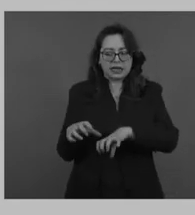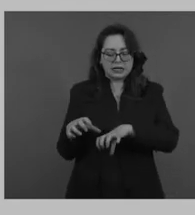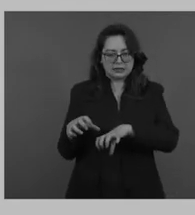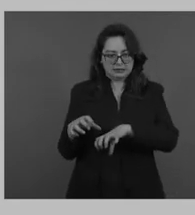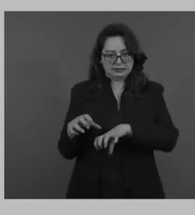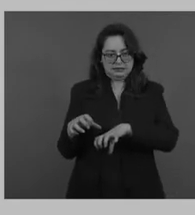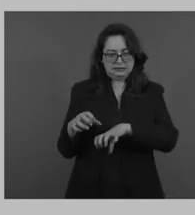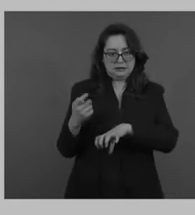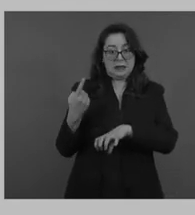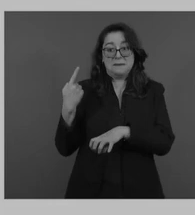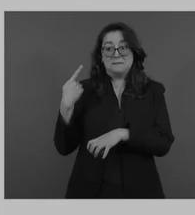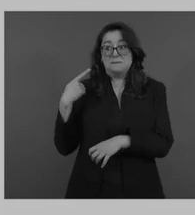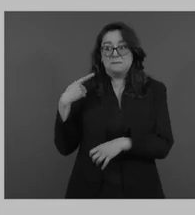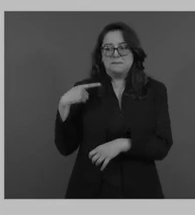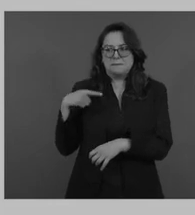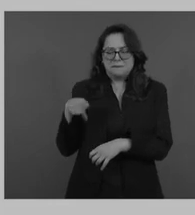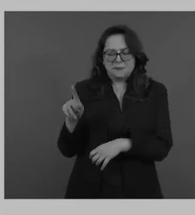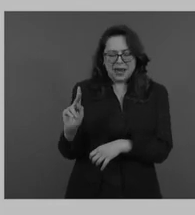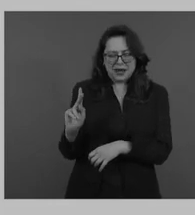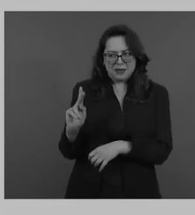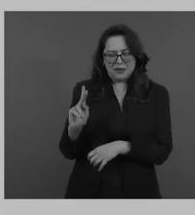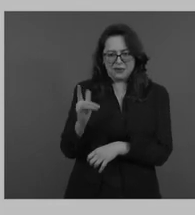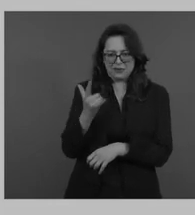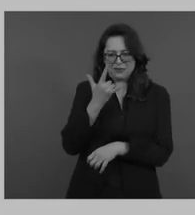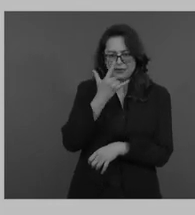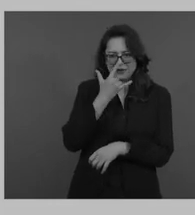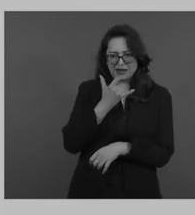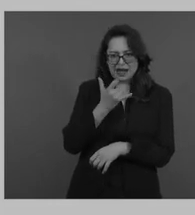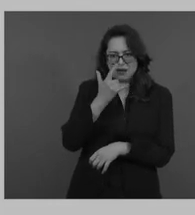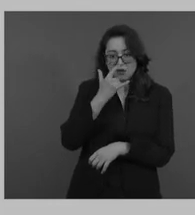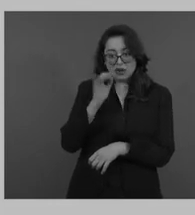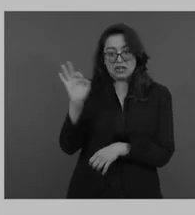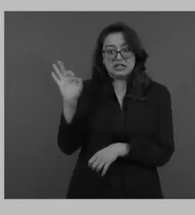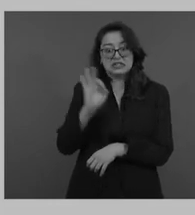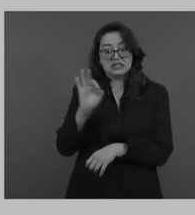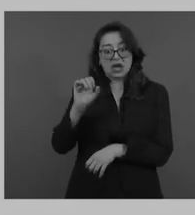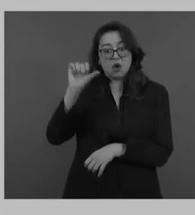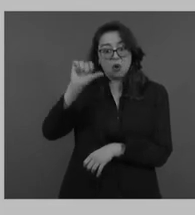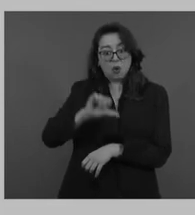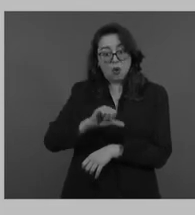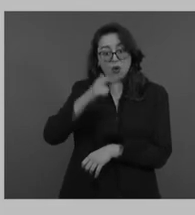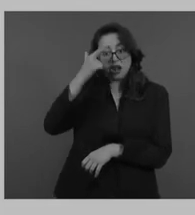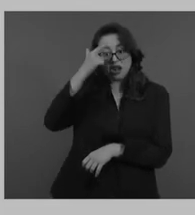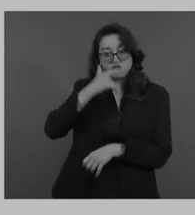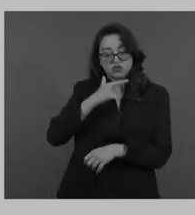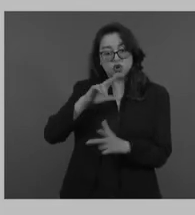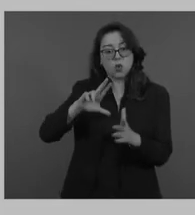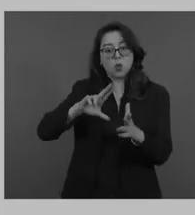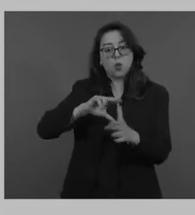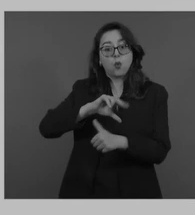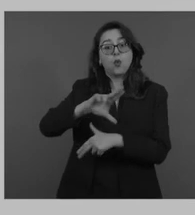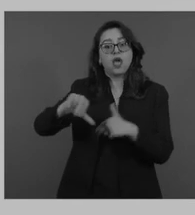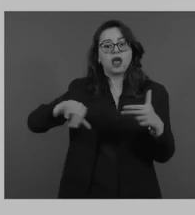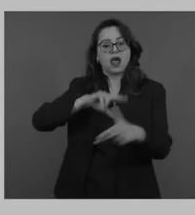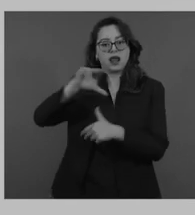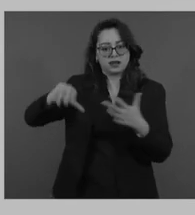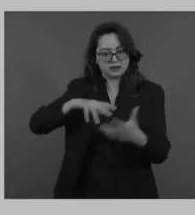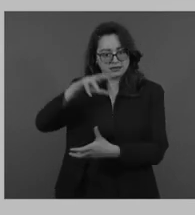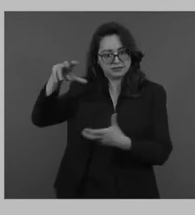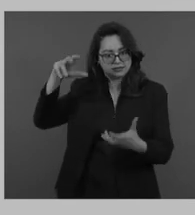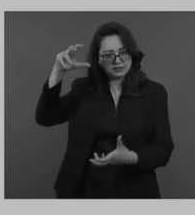probabilidades que por la noche se convierta en categoría 4. ¿Qué quiere